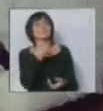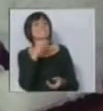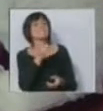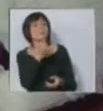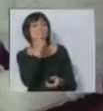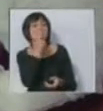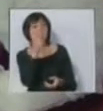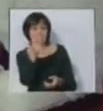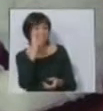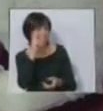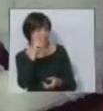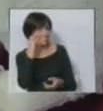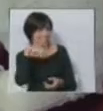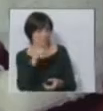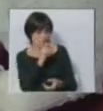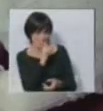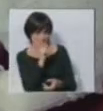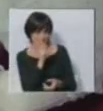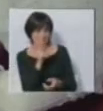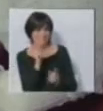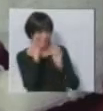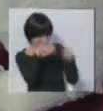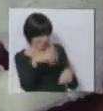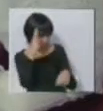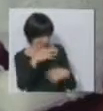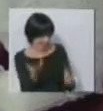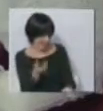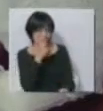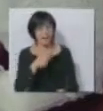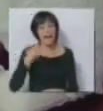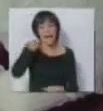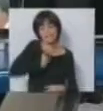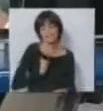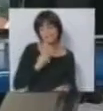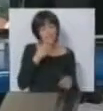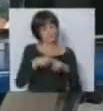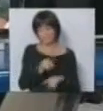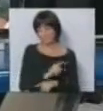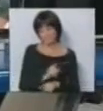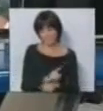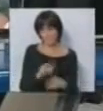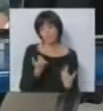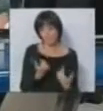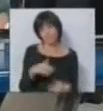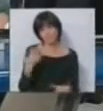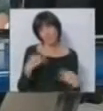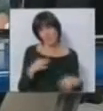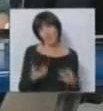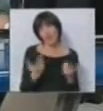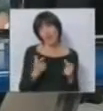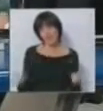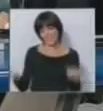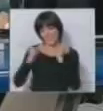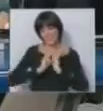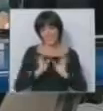cartera, algún obsequio así importante en estos días, estos viajes internacionales que tuvo usted últimamente? Por ahora no, pero por recién empiezo. Pero vendría bien una de Louis Vuitton de